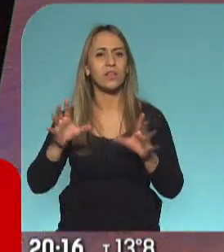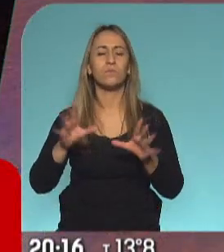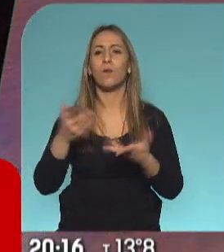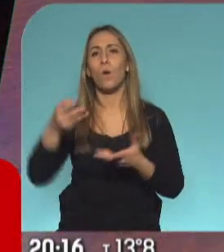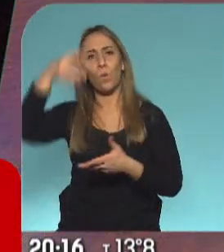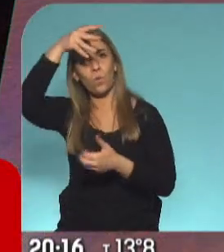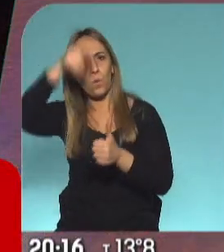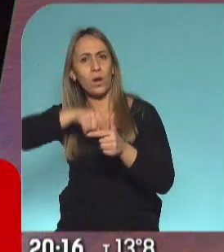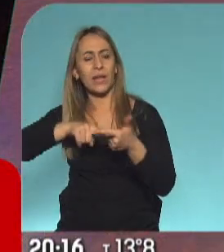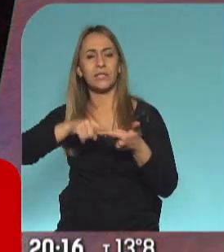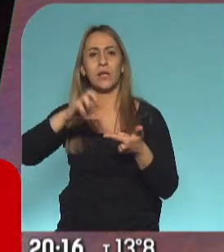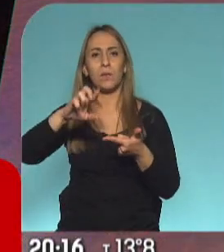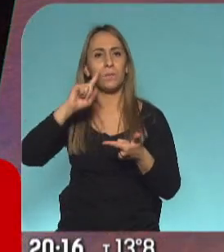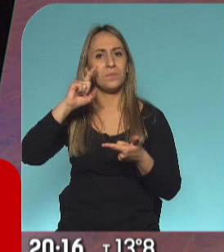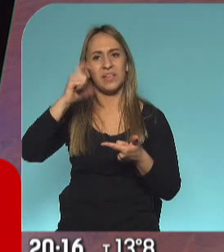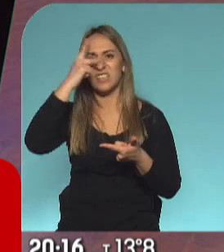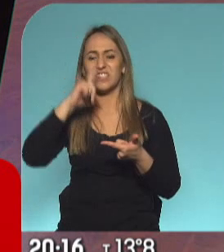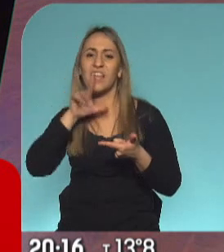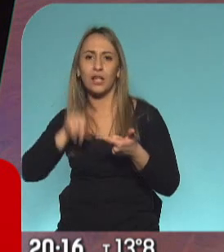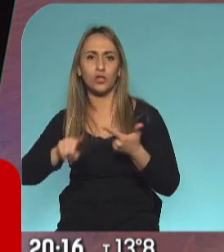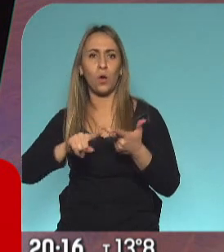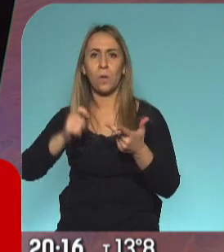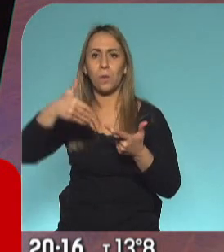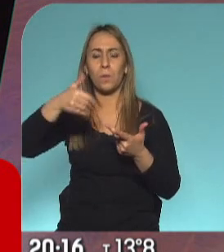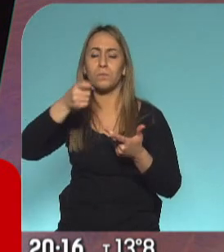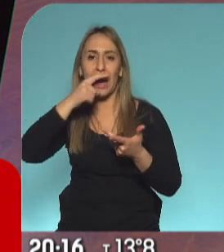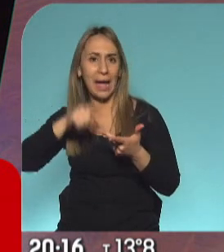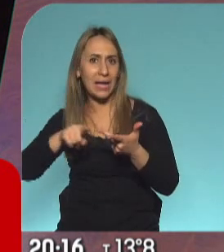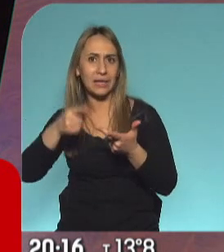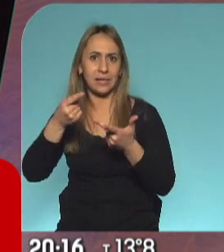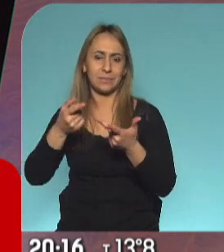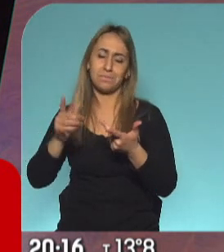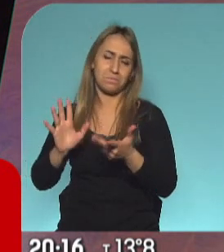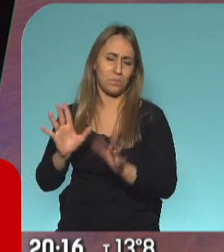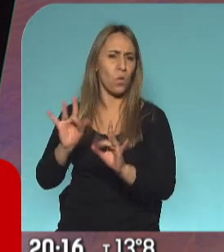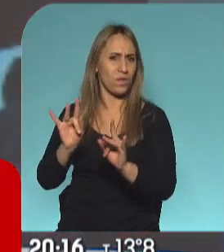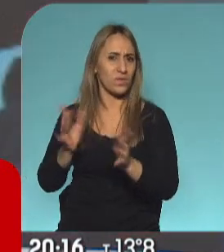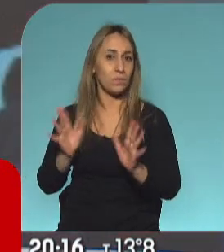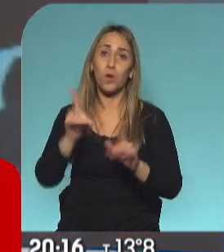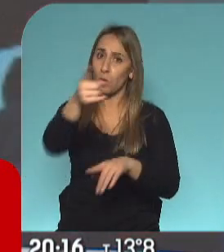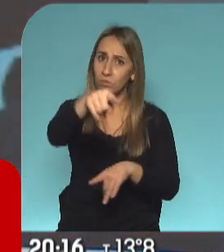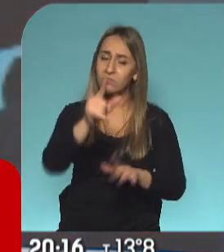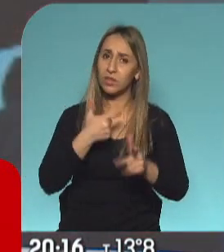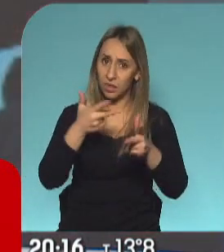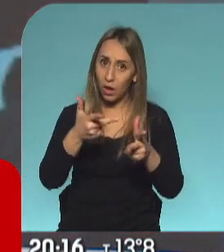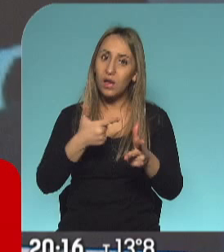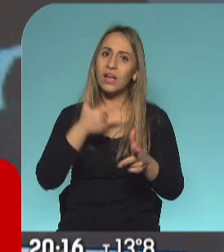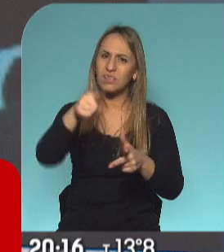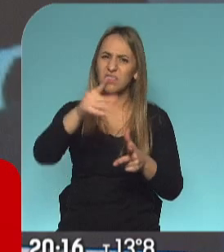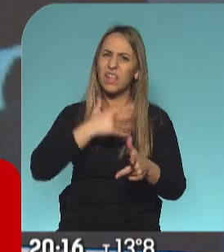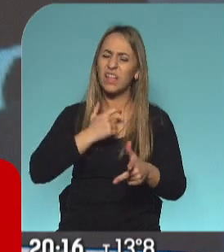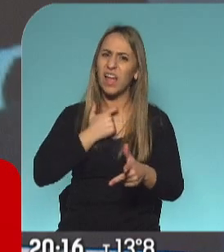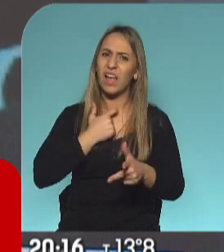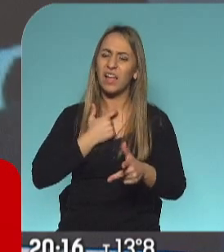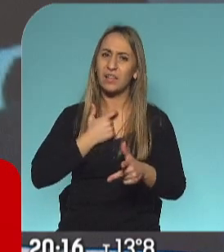Bullrich, Pichetto y Macri. Que les digo una cosa, quédense tranquilos que nosotros, los